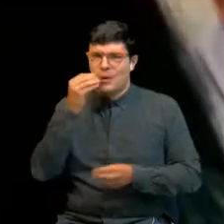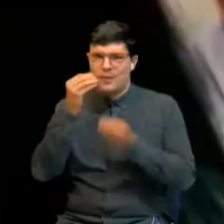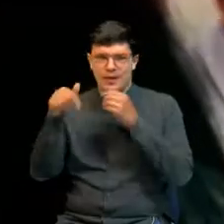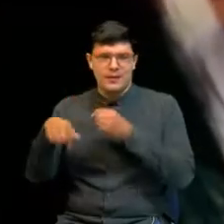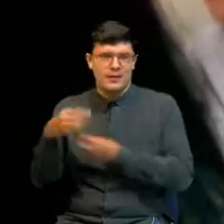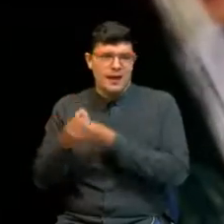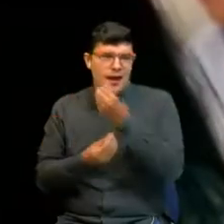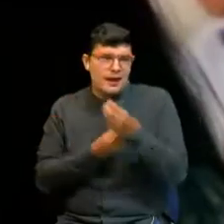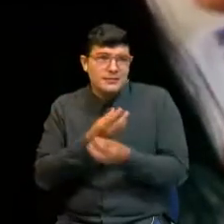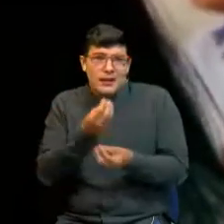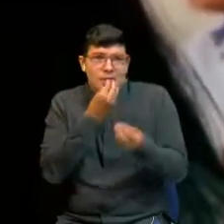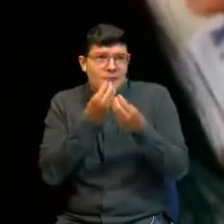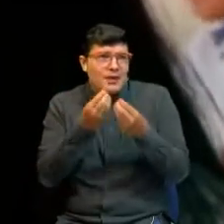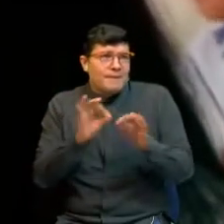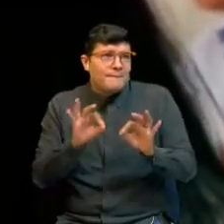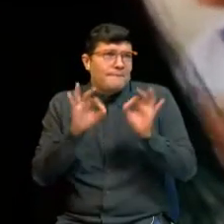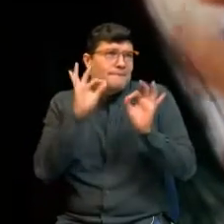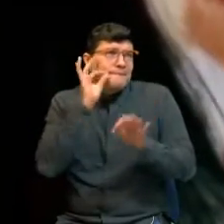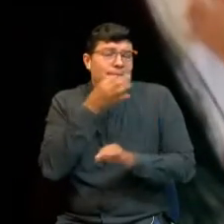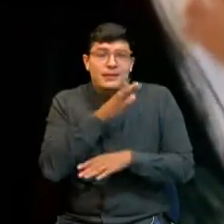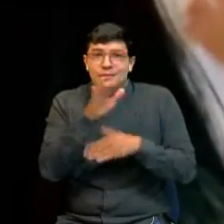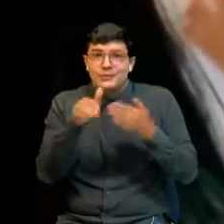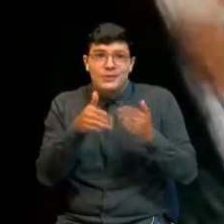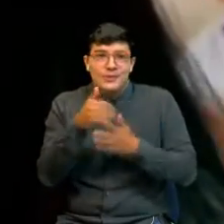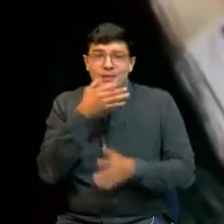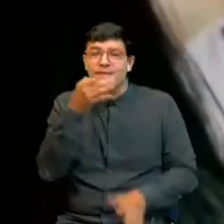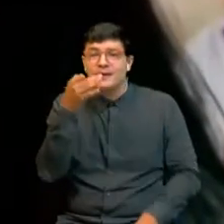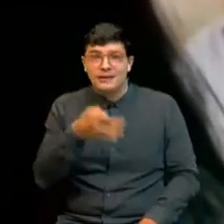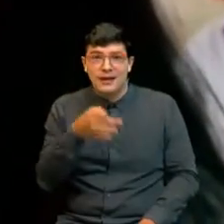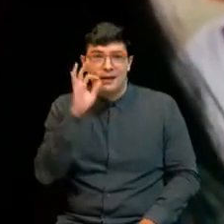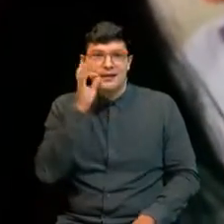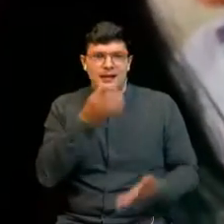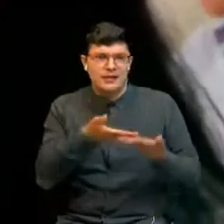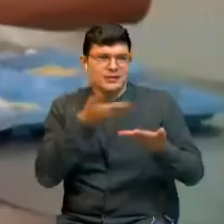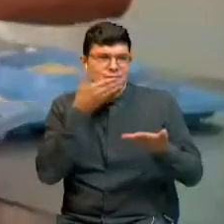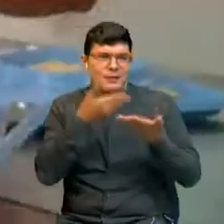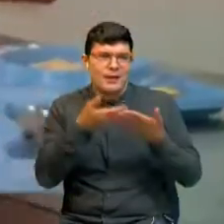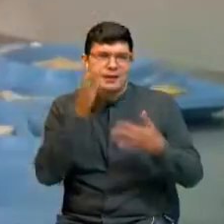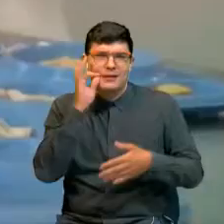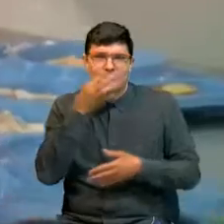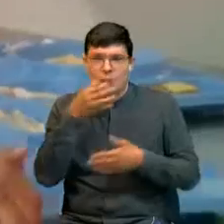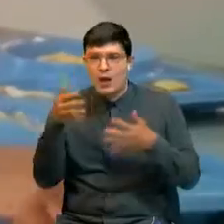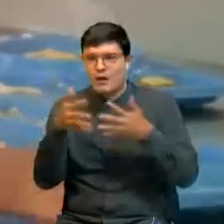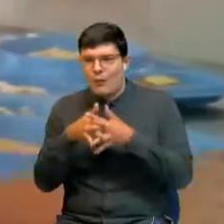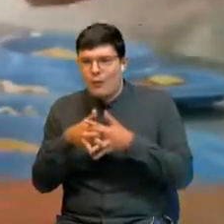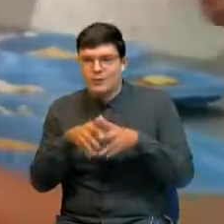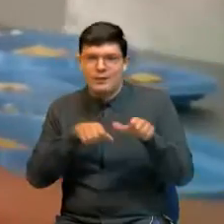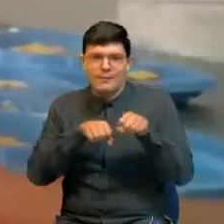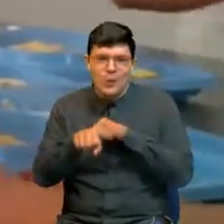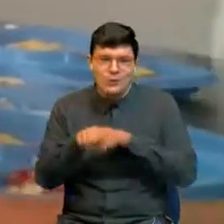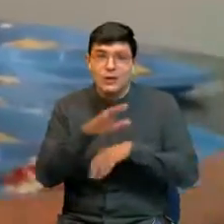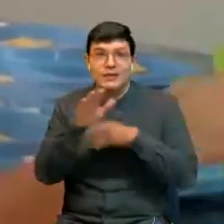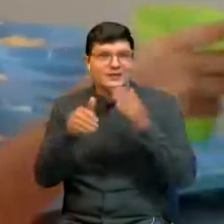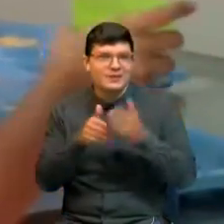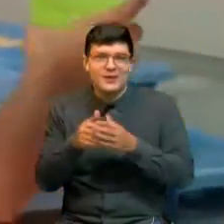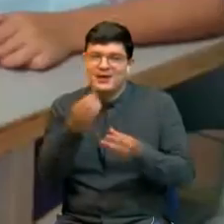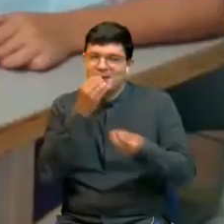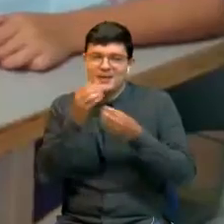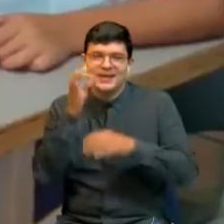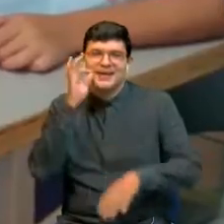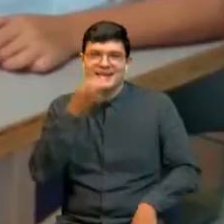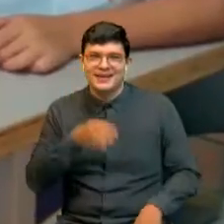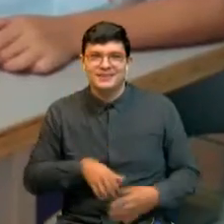los almuerzos son totalmente balanceados, todo es muy rico. Las sopas son muy ricas, el arroz, el pollo, todos los alimentos son muy